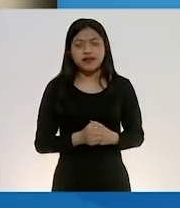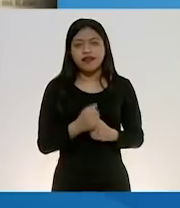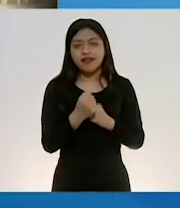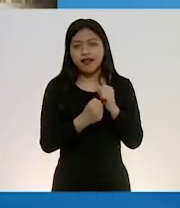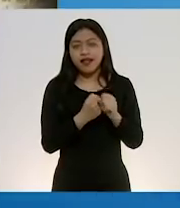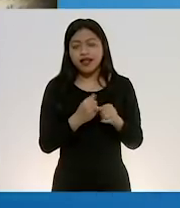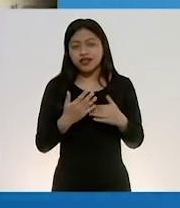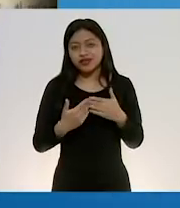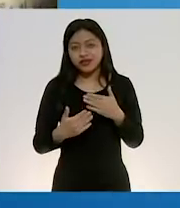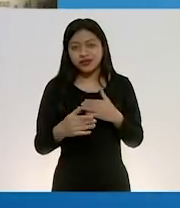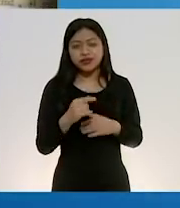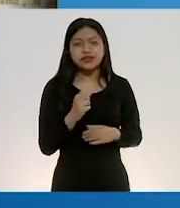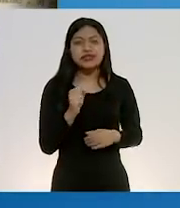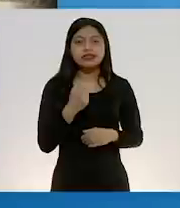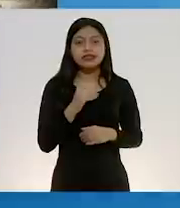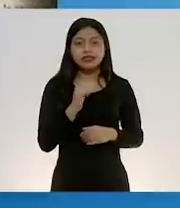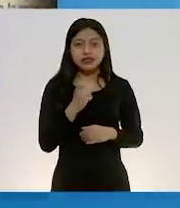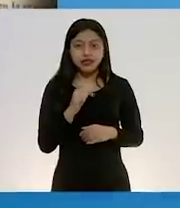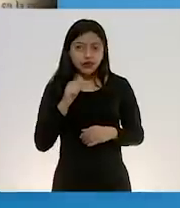siglo XVII.